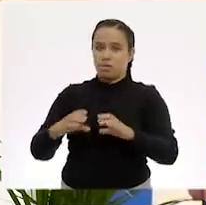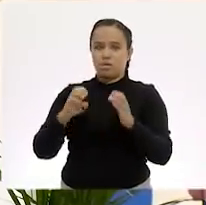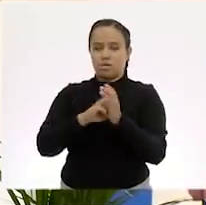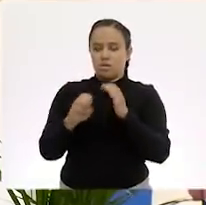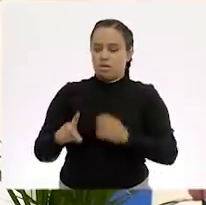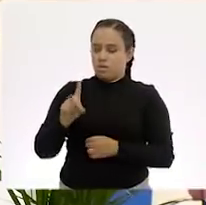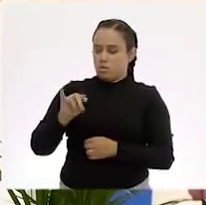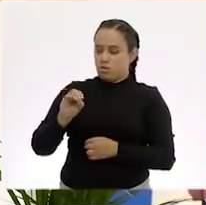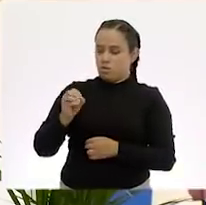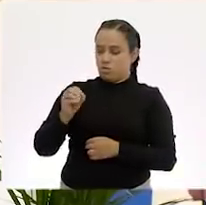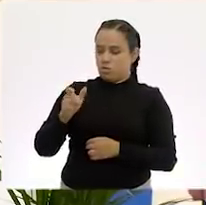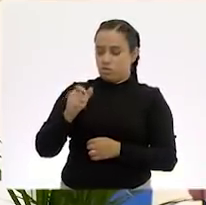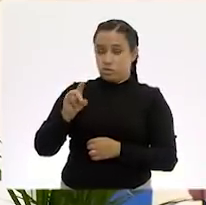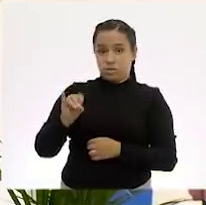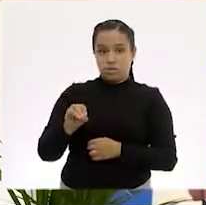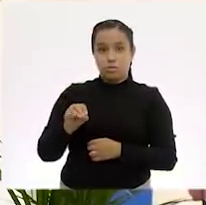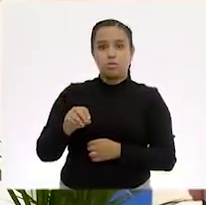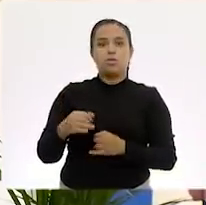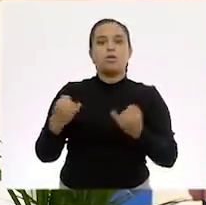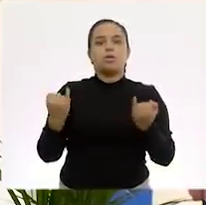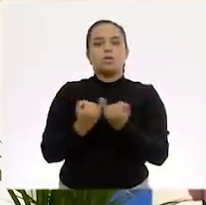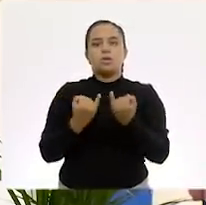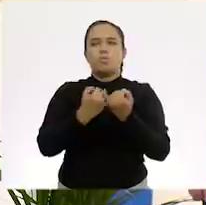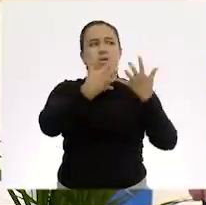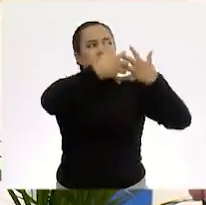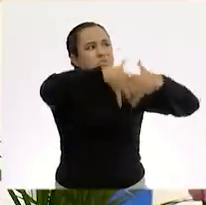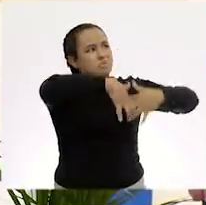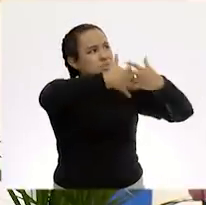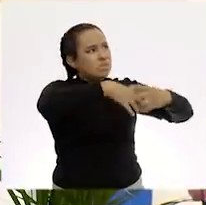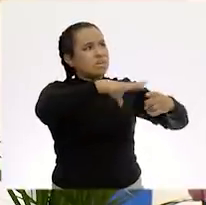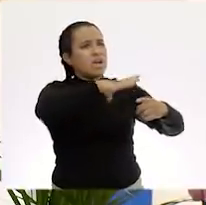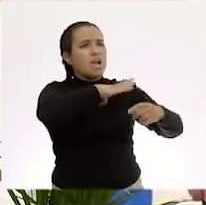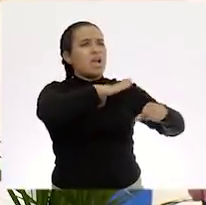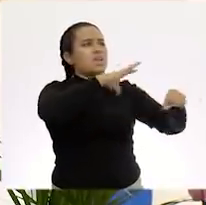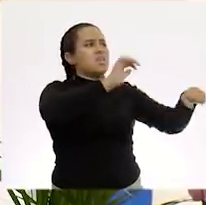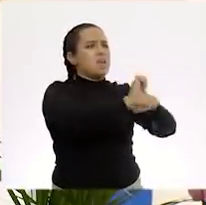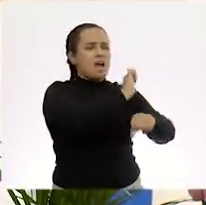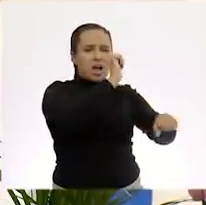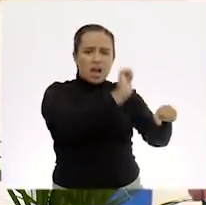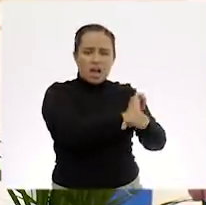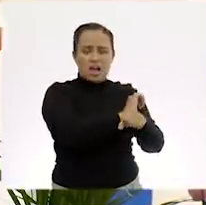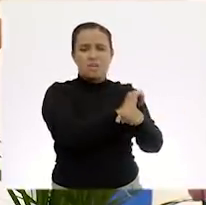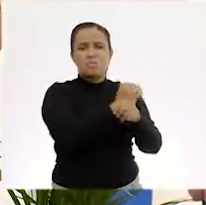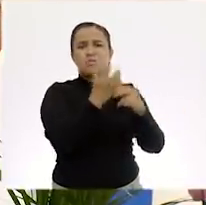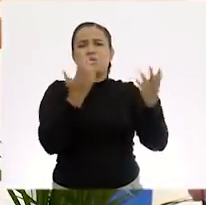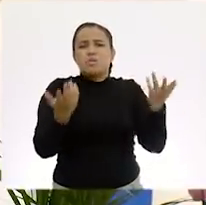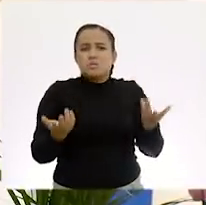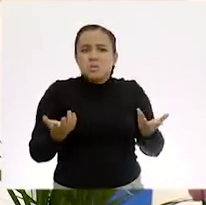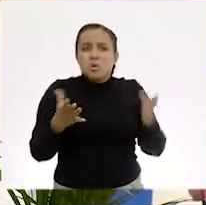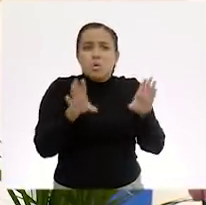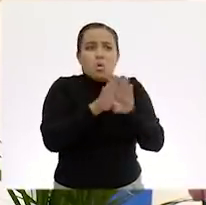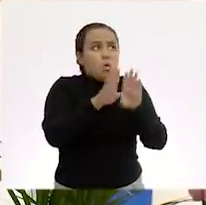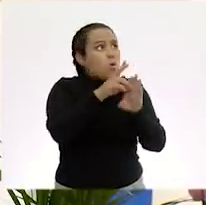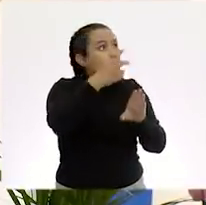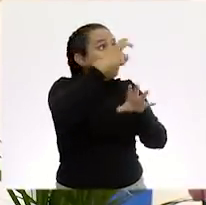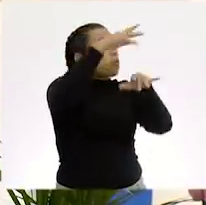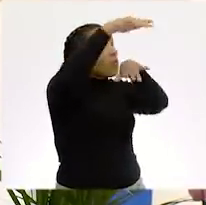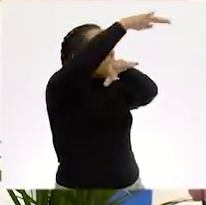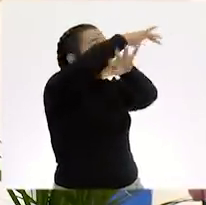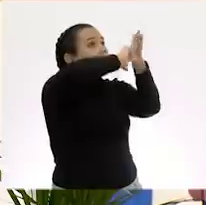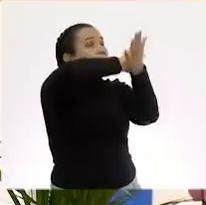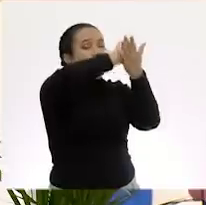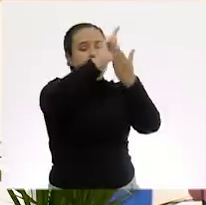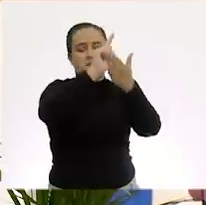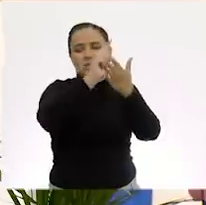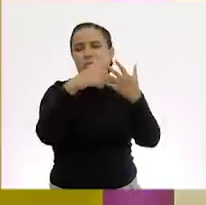dióxido de carbono también se emite con las fábricas, los carros. Uy. ¿Y cómo podríamos limpiar todo eso?